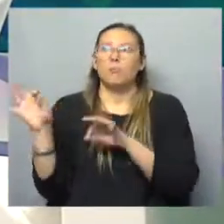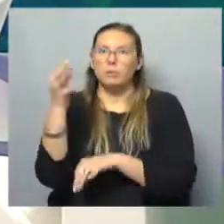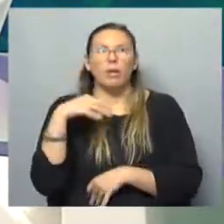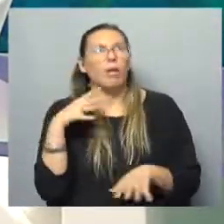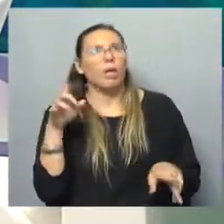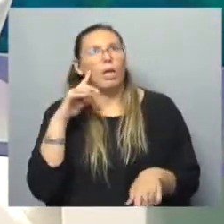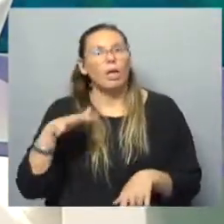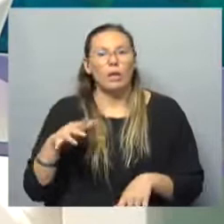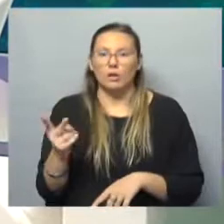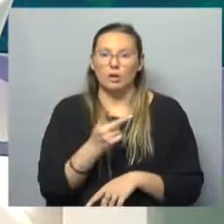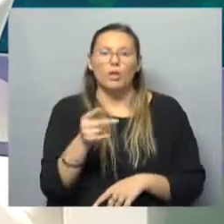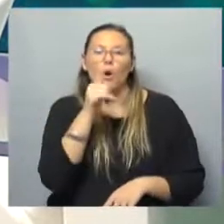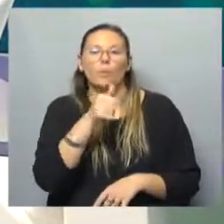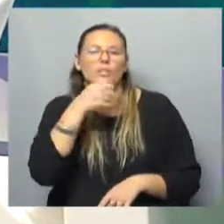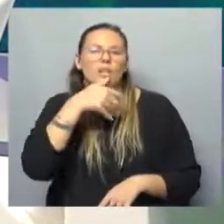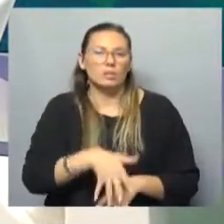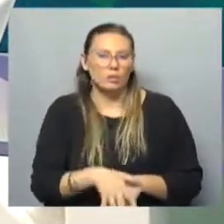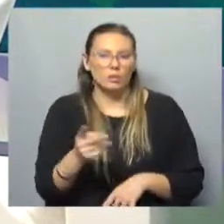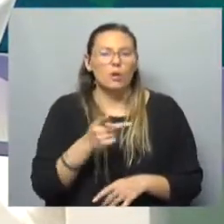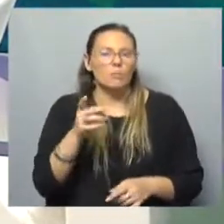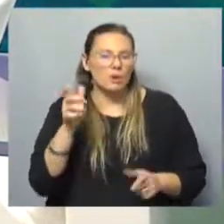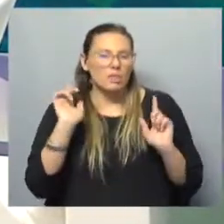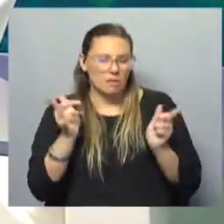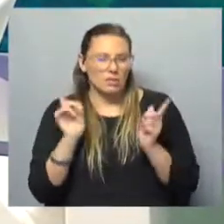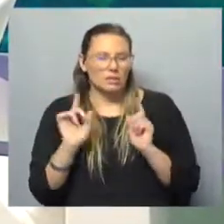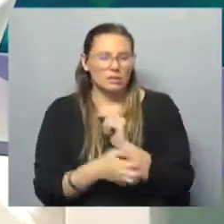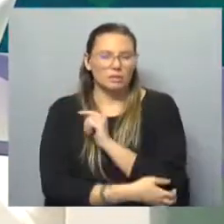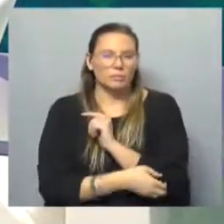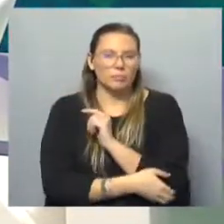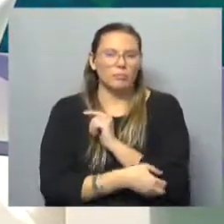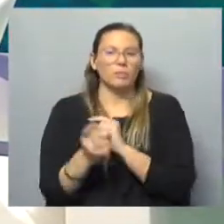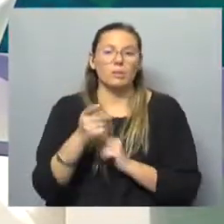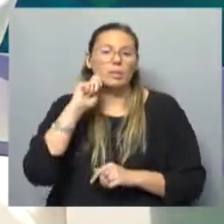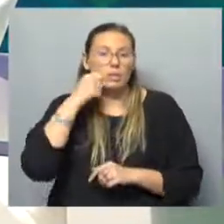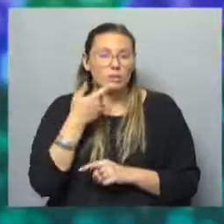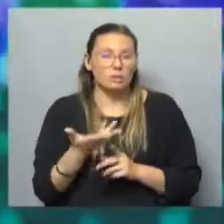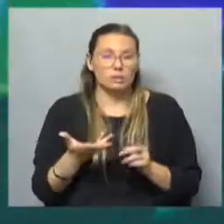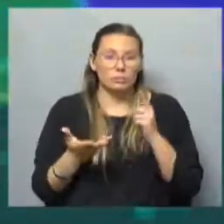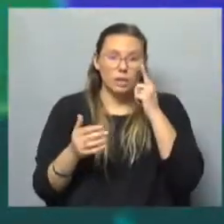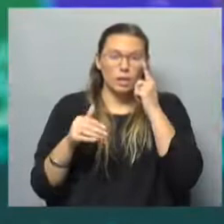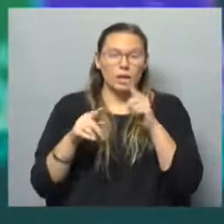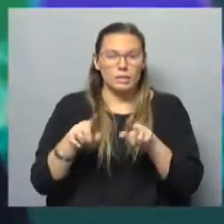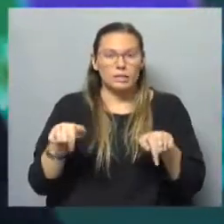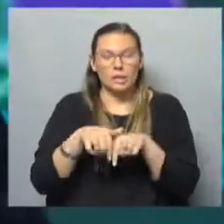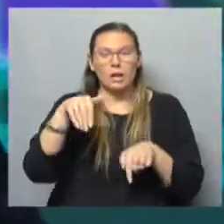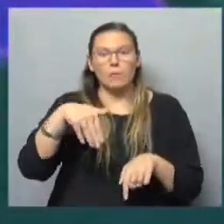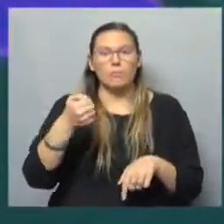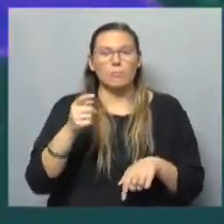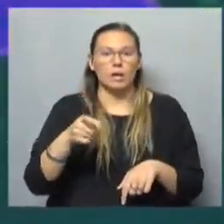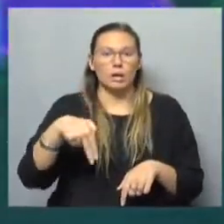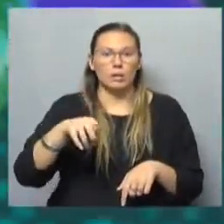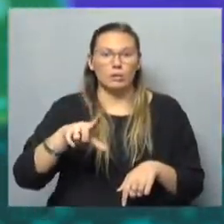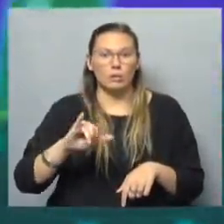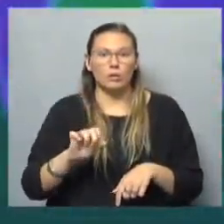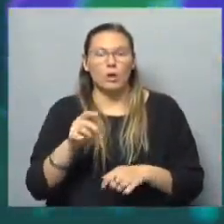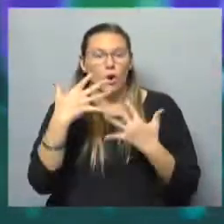espectáculo de impro que hacen los dos, cuentan historias y eso, son muy divertidos ambos. Va a estar bueno, así que bueno. En Magnolio Sala va a estar charlando. Un show que lo arma